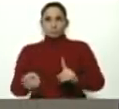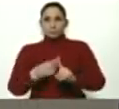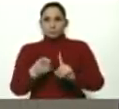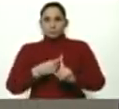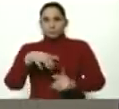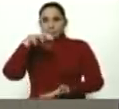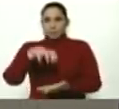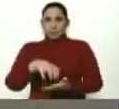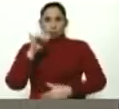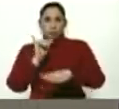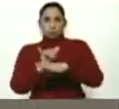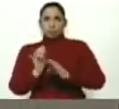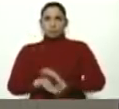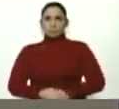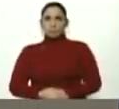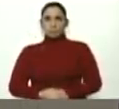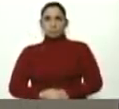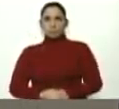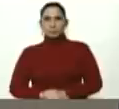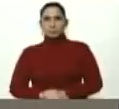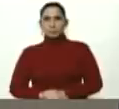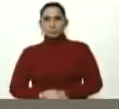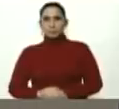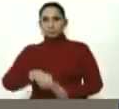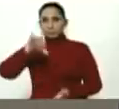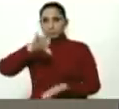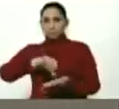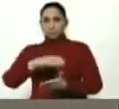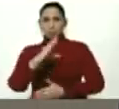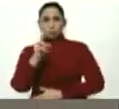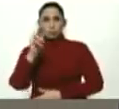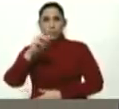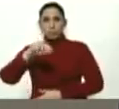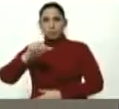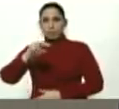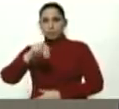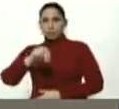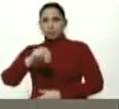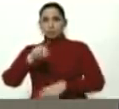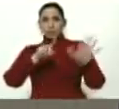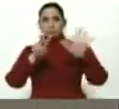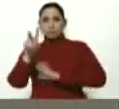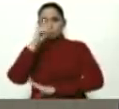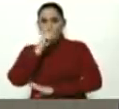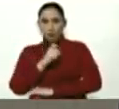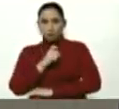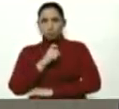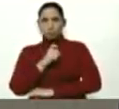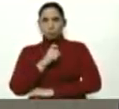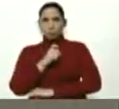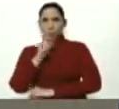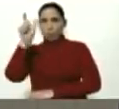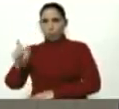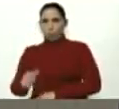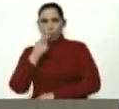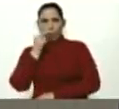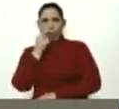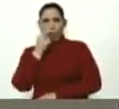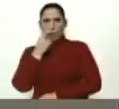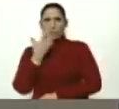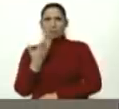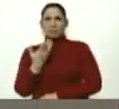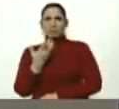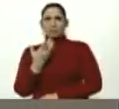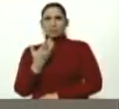estado Sucre, de la capital, Cumaná, de 72 años de edad, es una persona que presentaba una